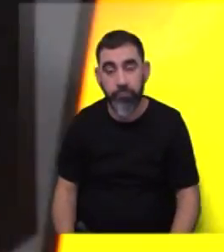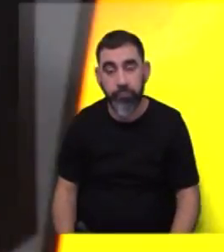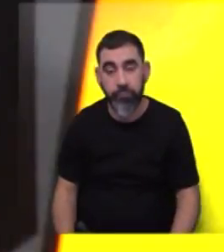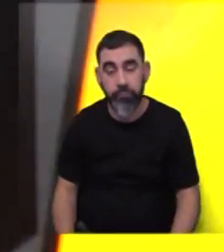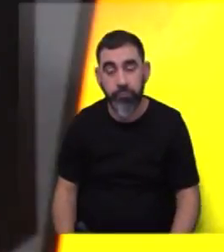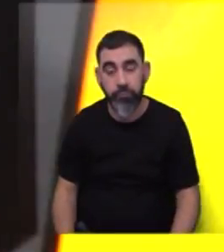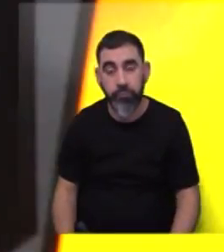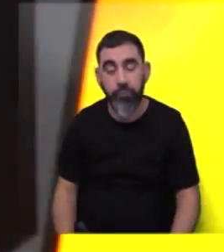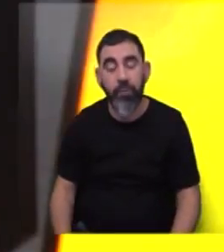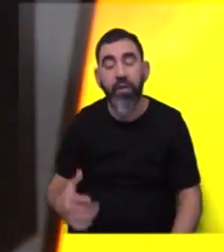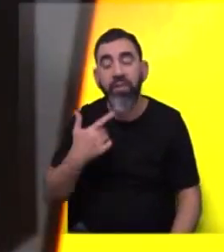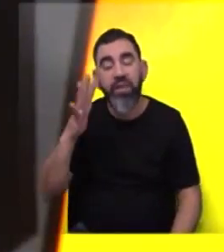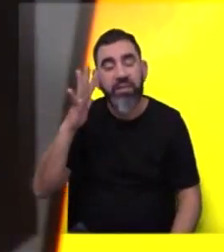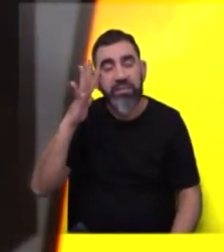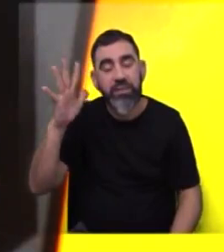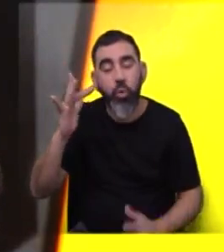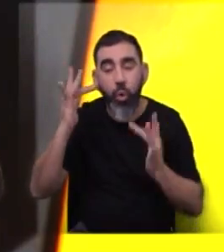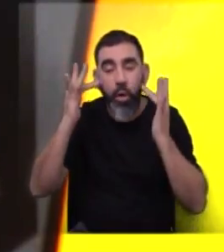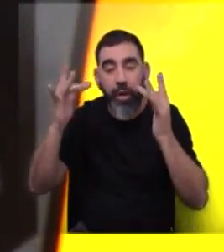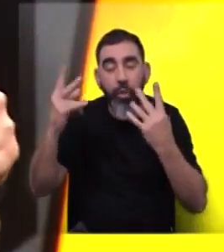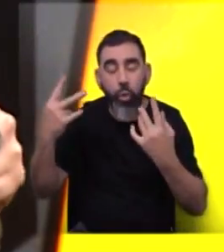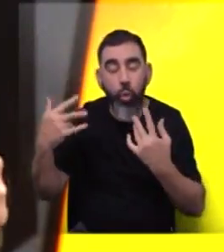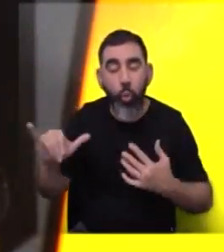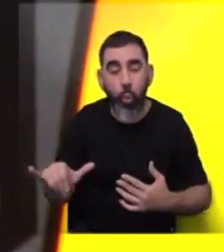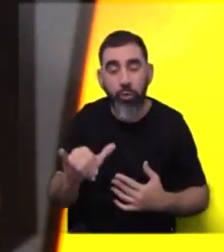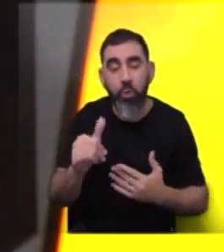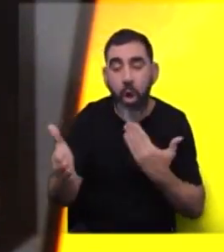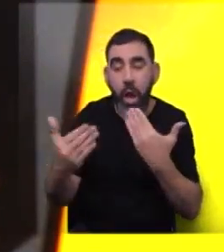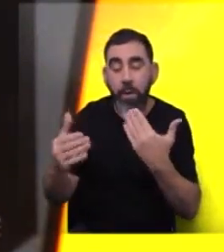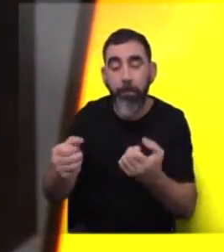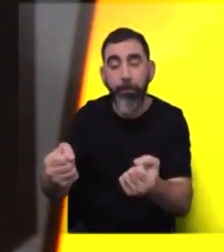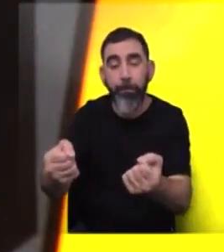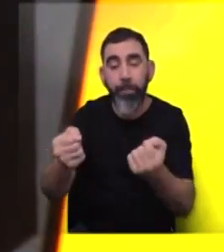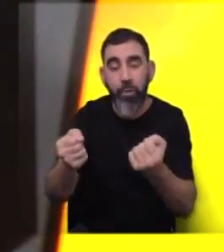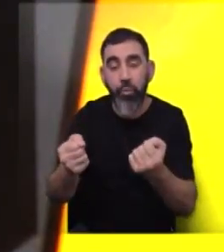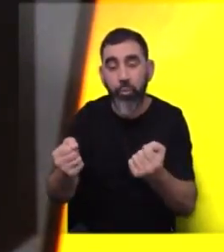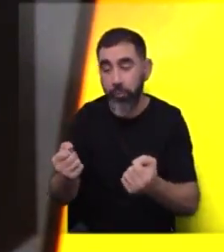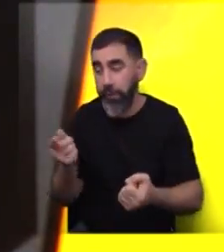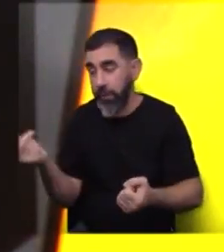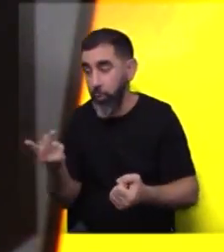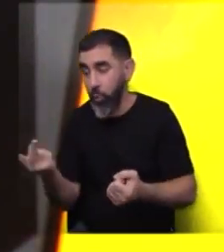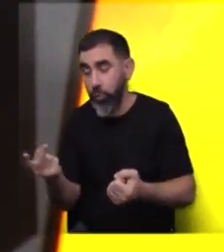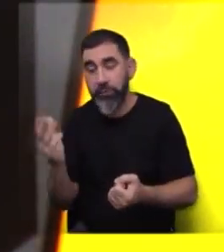llama psicoeducación del vuelo, que es hablar con un piloto y con ella, justamente para poder